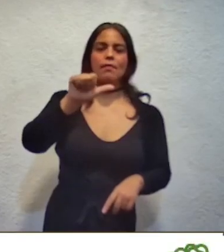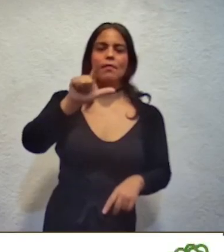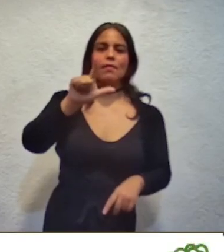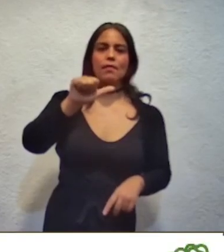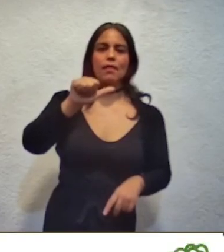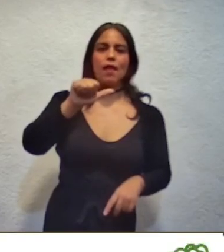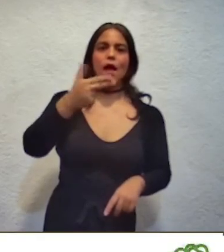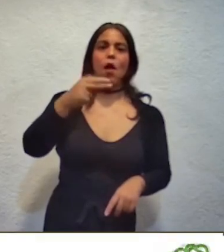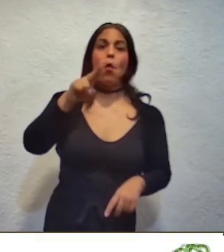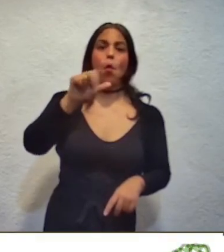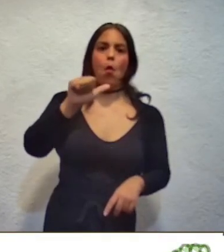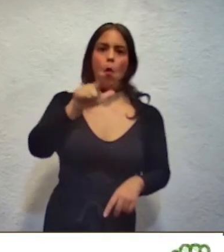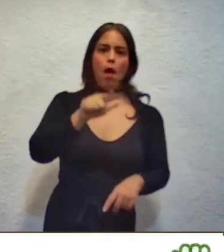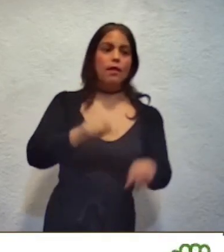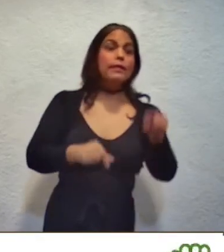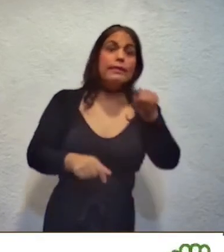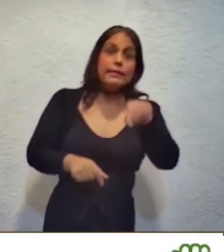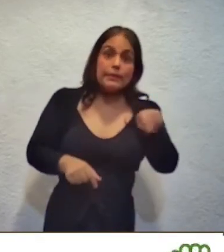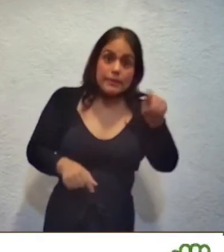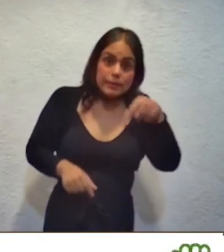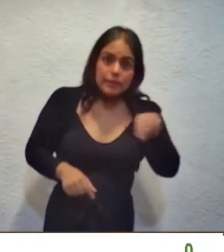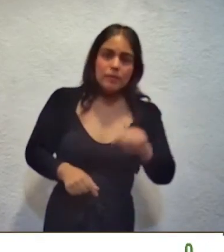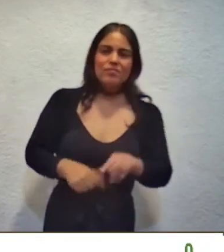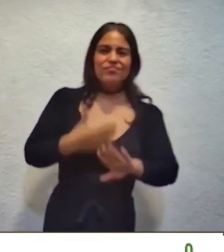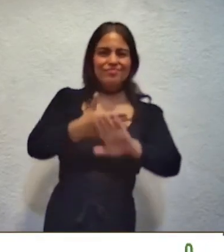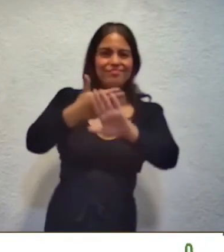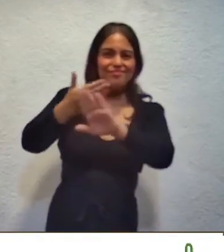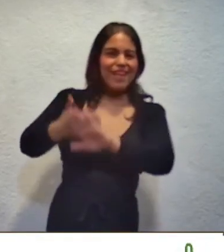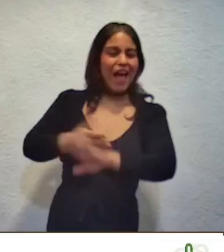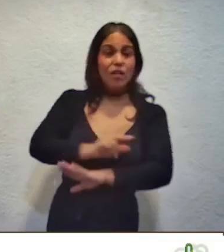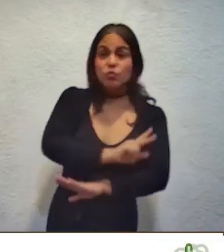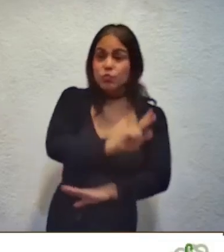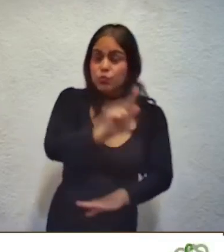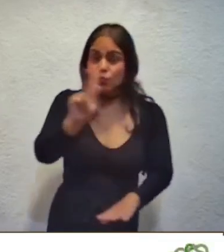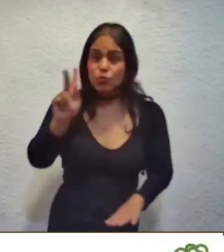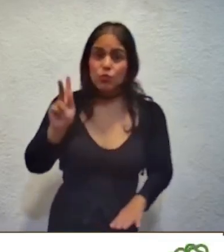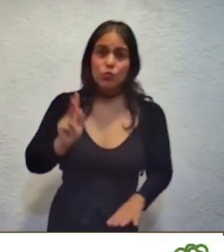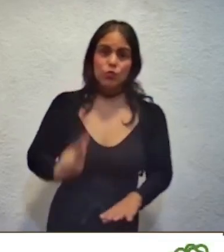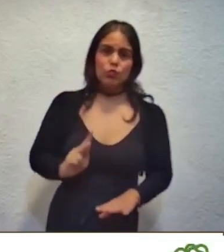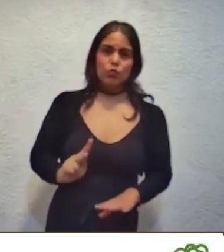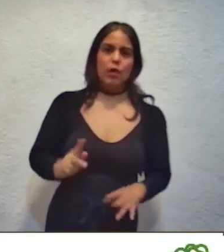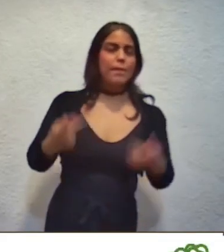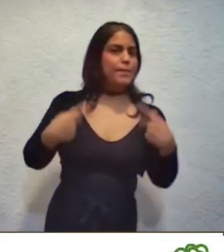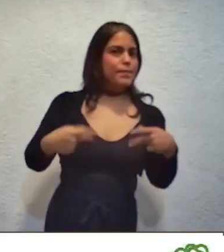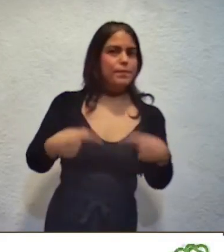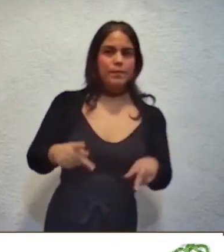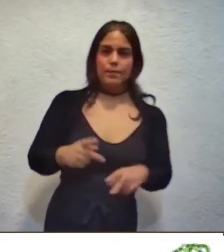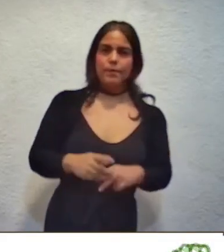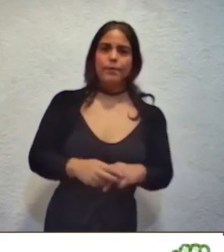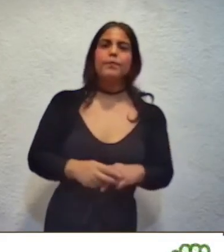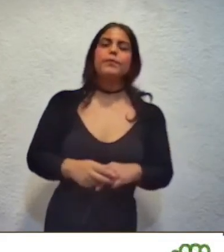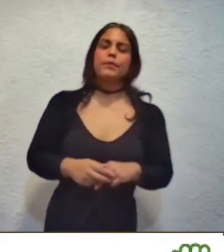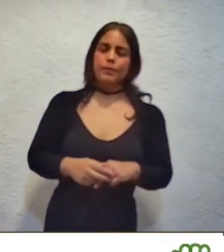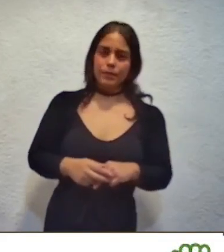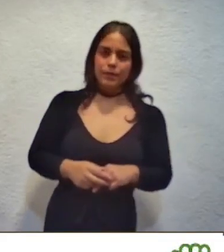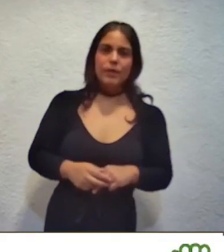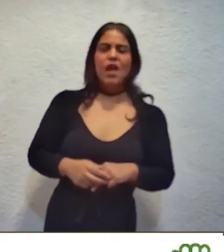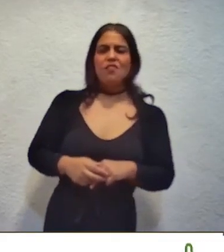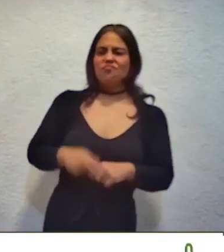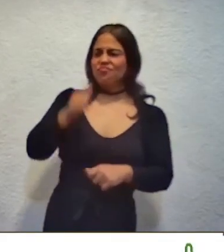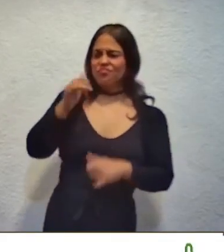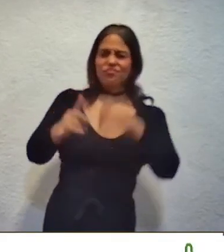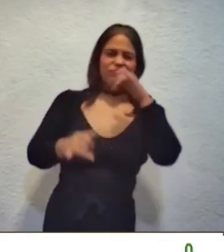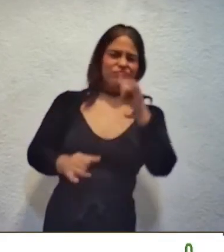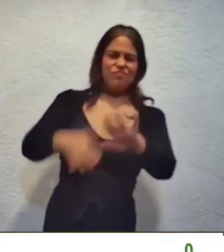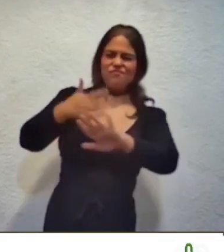como herramienta para ejercer violencia en el municipio y en contra de ella, desplegando actos de intimidación, amenazas